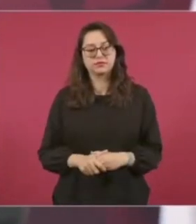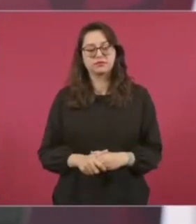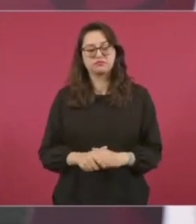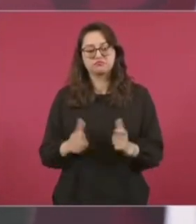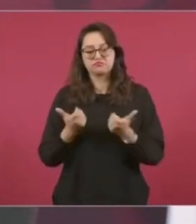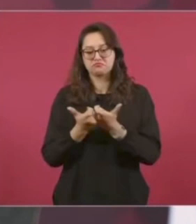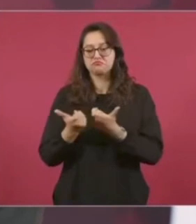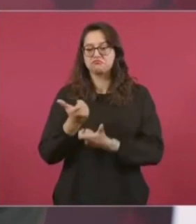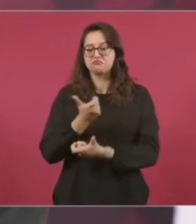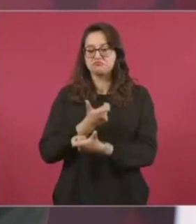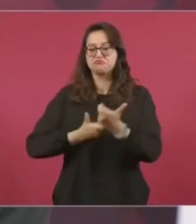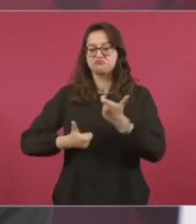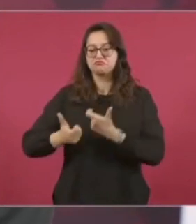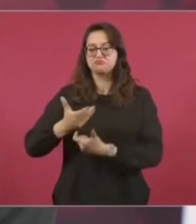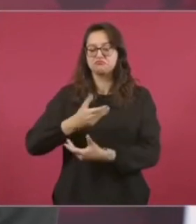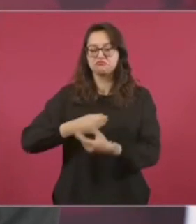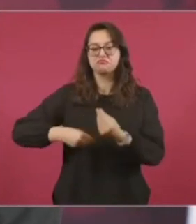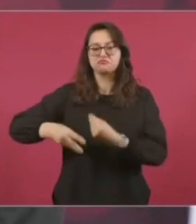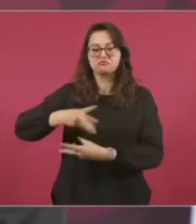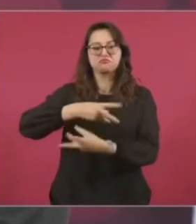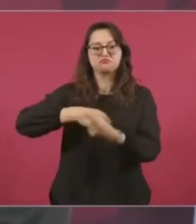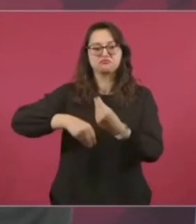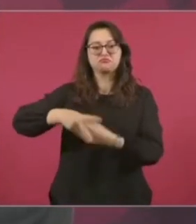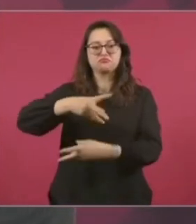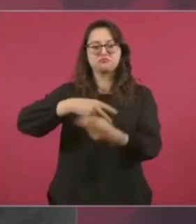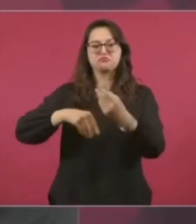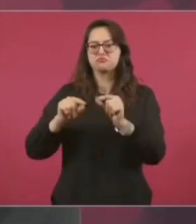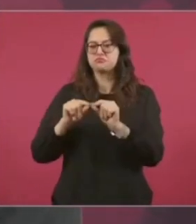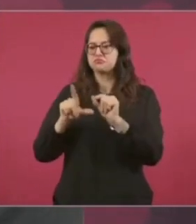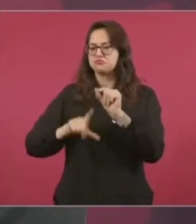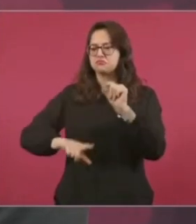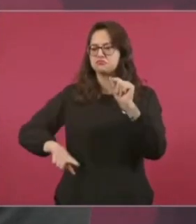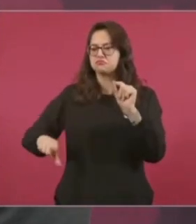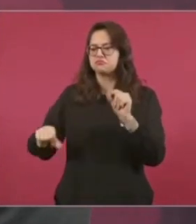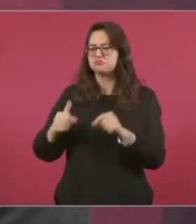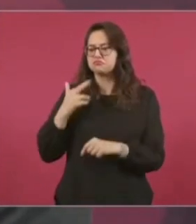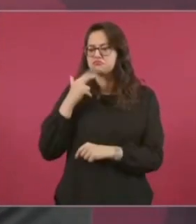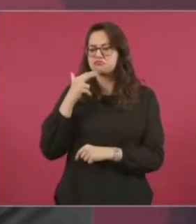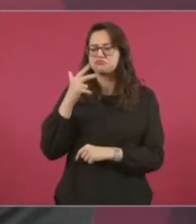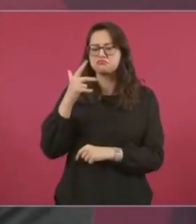creciendo la economía. Está muy bien el país en lo económico.